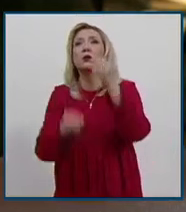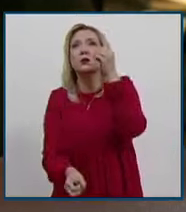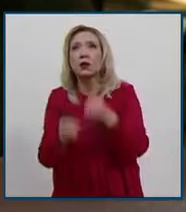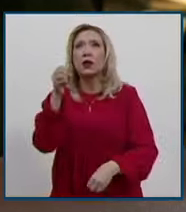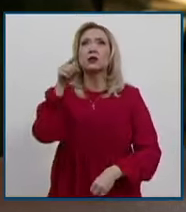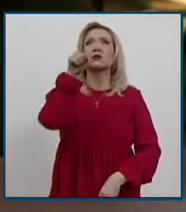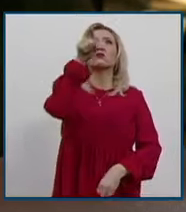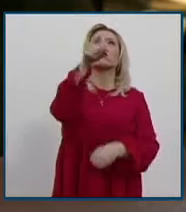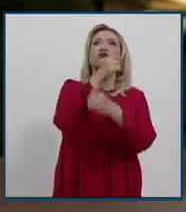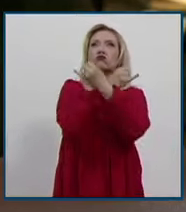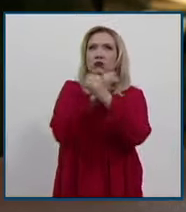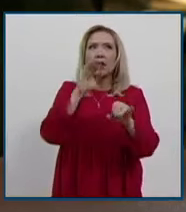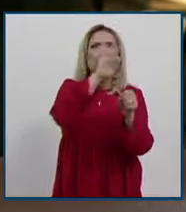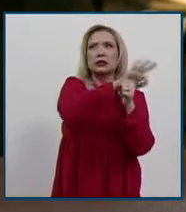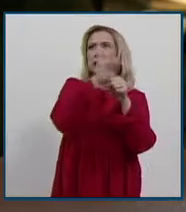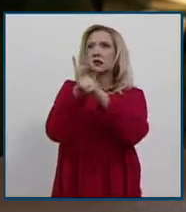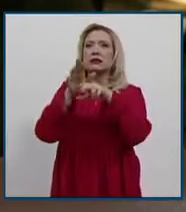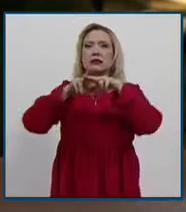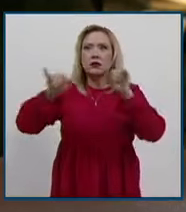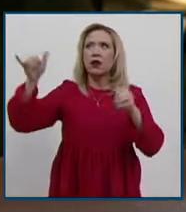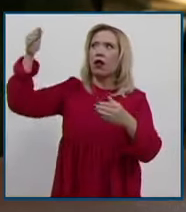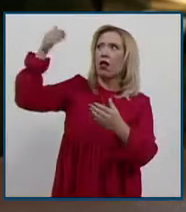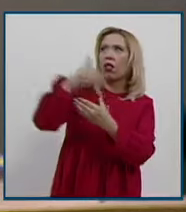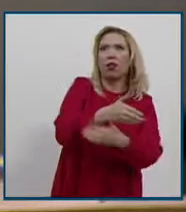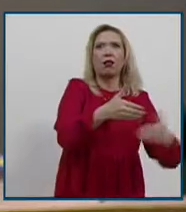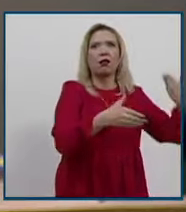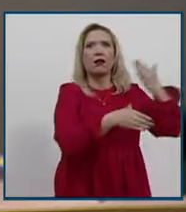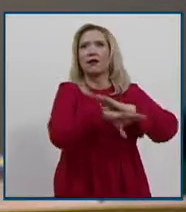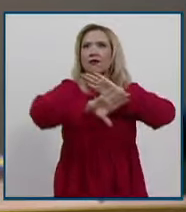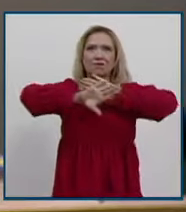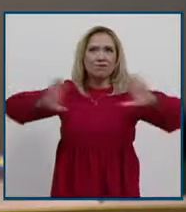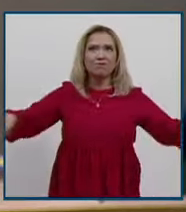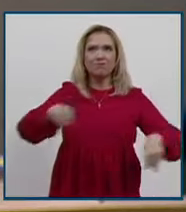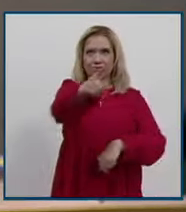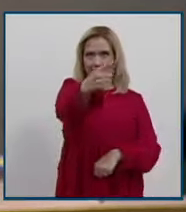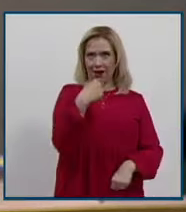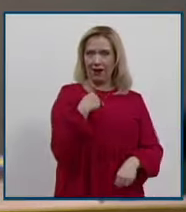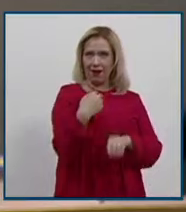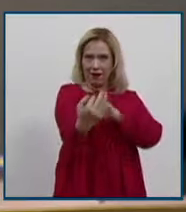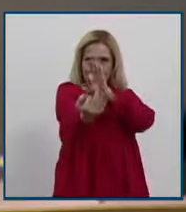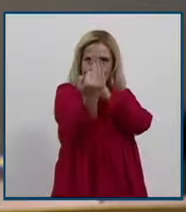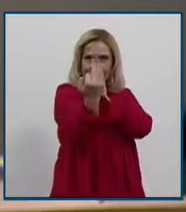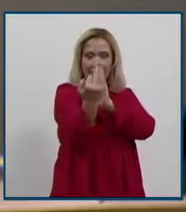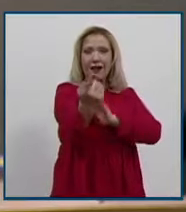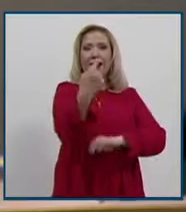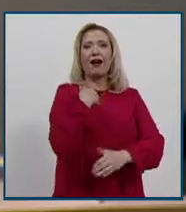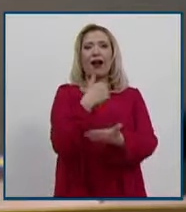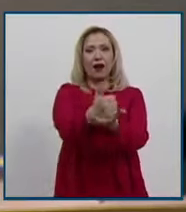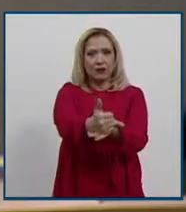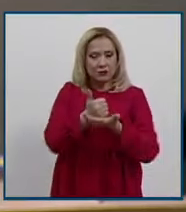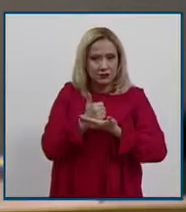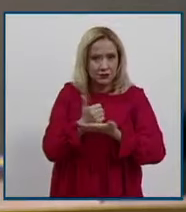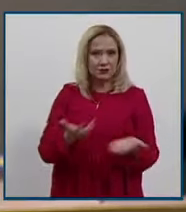independiente y que puedan dirimir una controversia sin que ningún elemento ajeno llámense eh